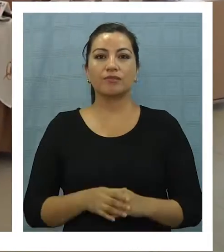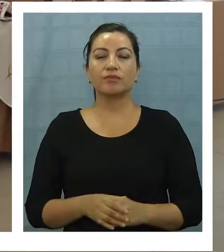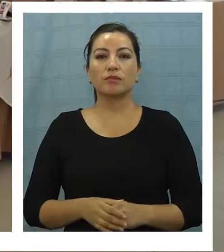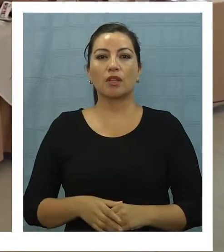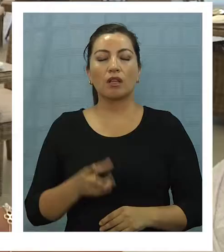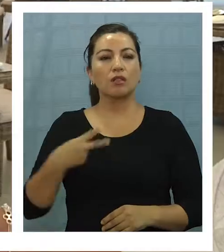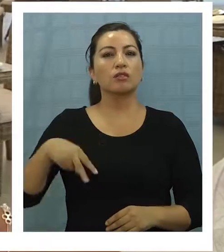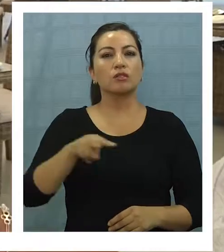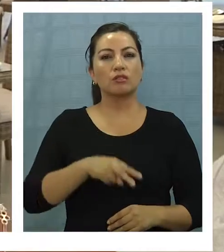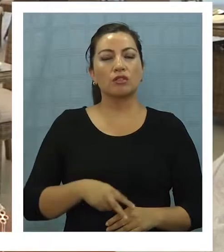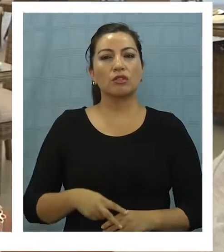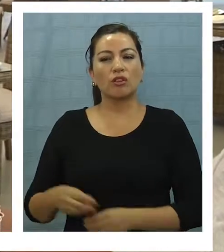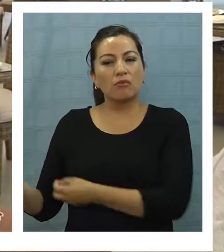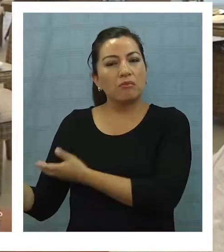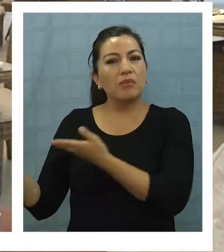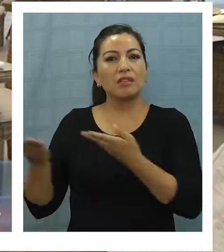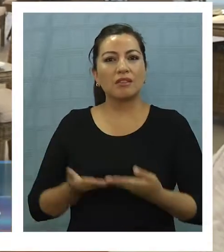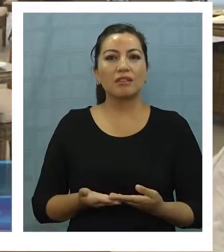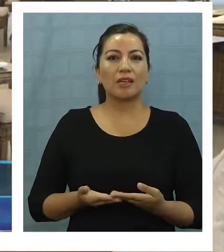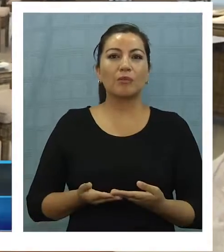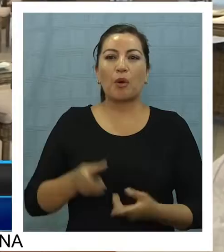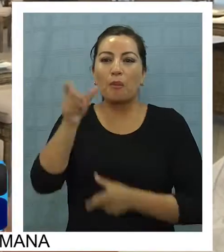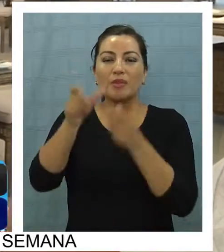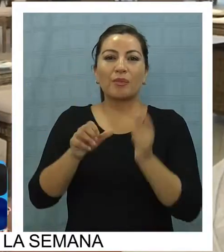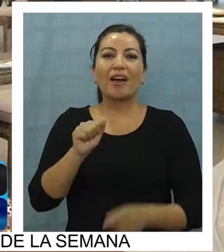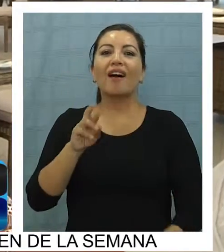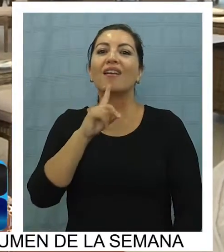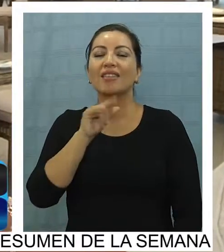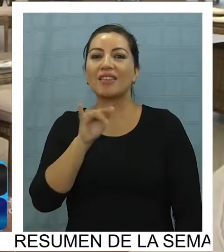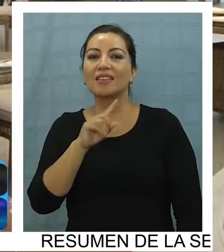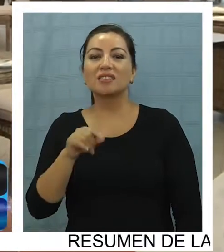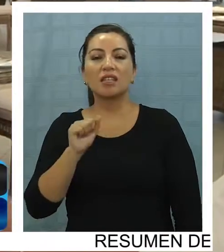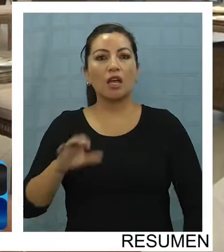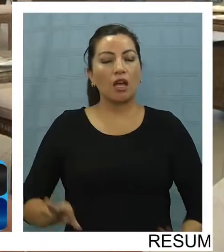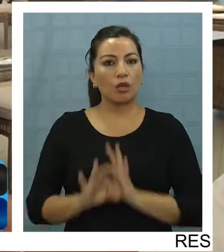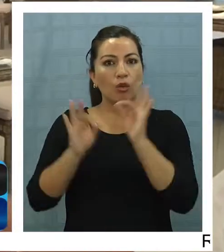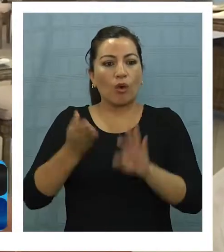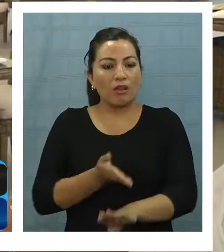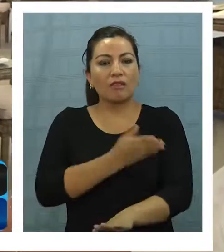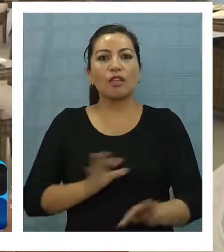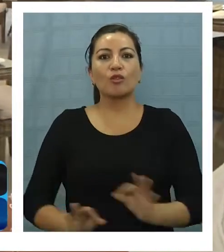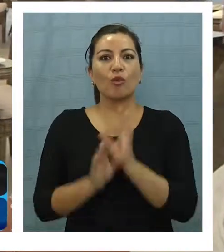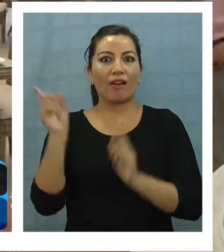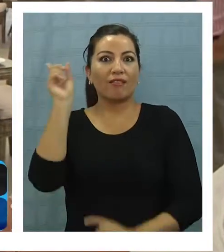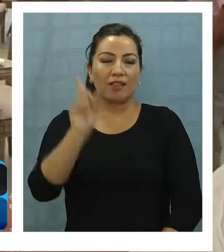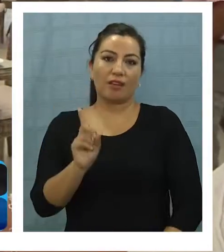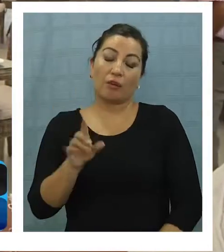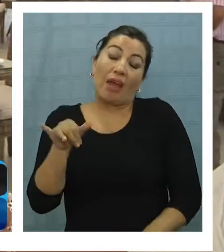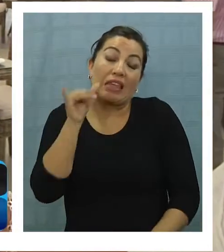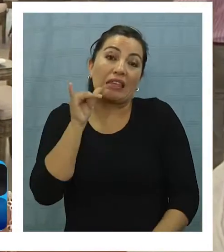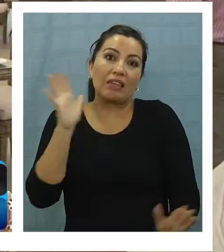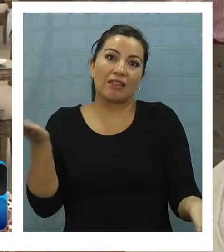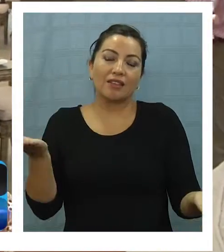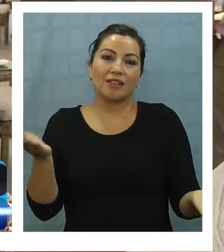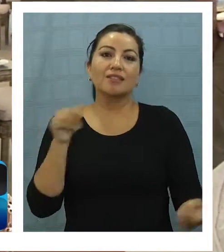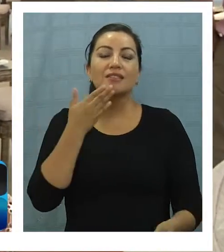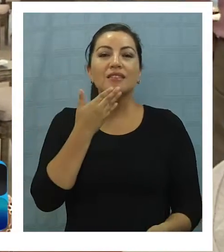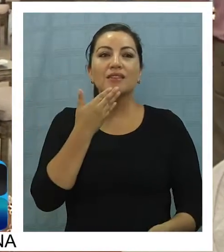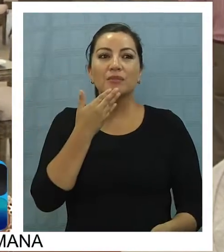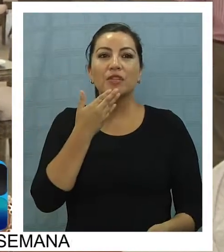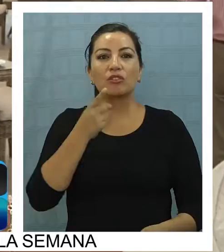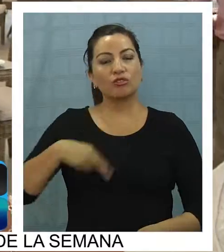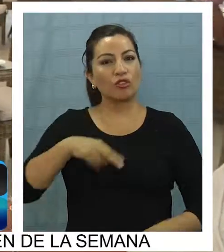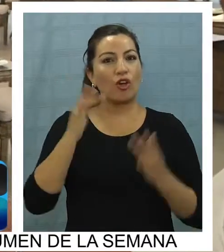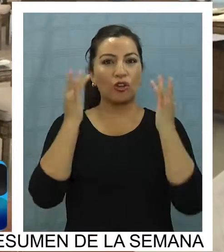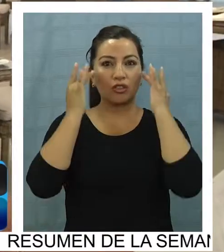trayendo artistas de renombre, artistas algunos que no han venido nunca a Chile, o por lo menos a Iquique, y por lo menos en ese sentido estamos